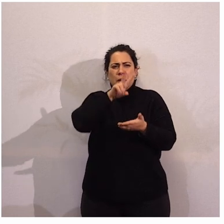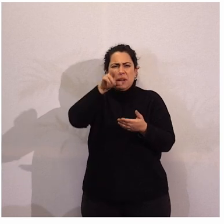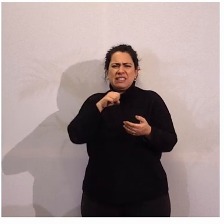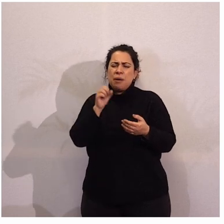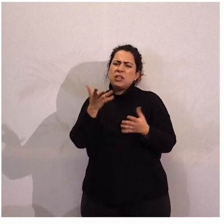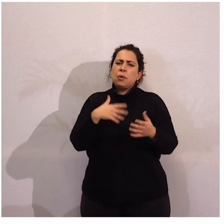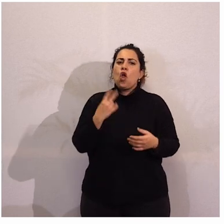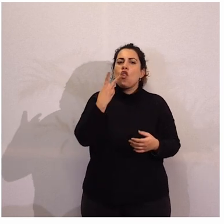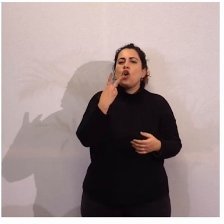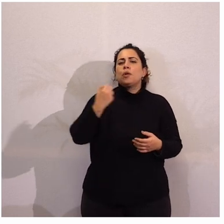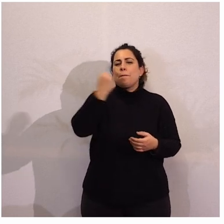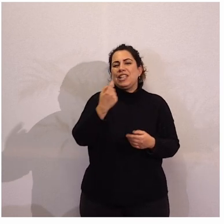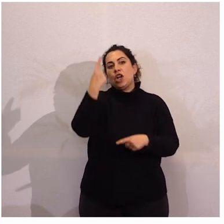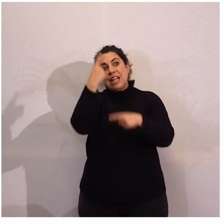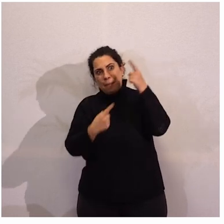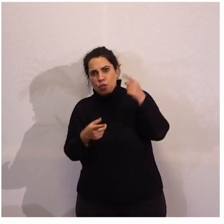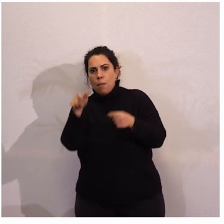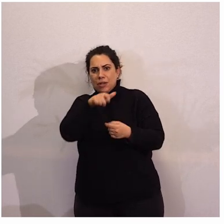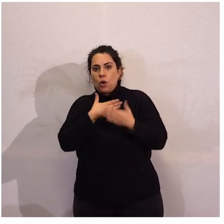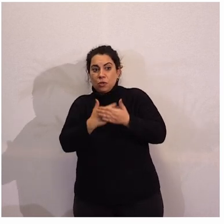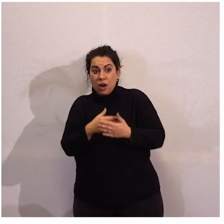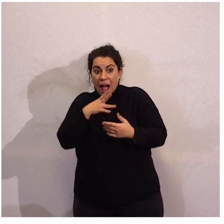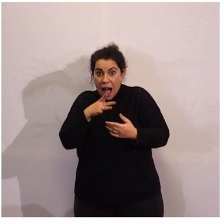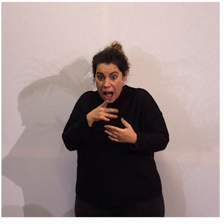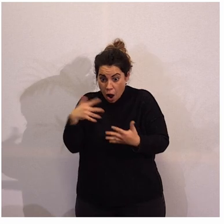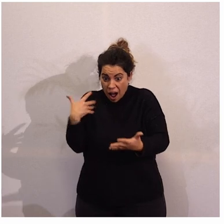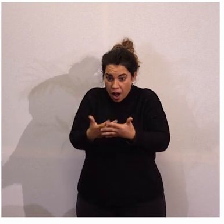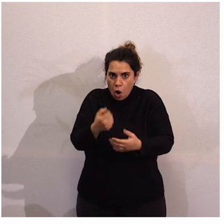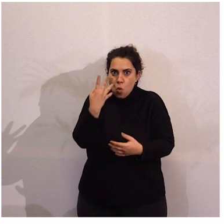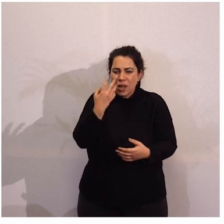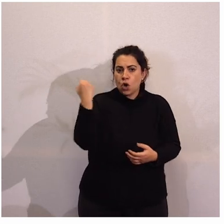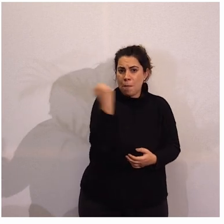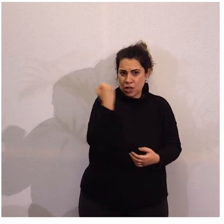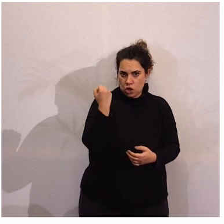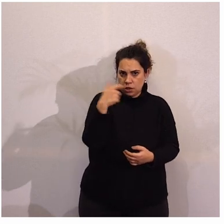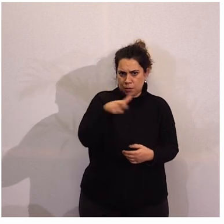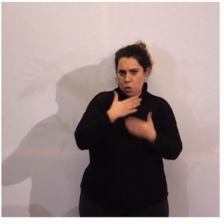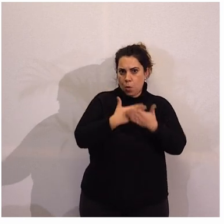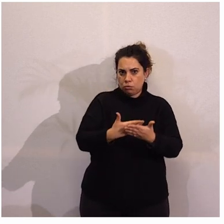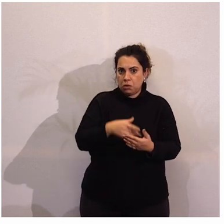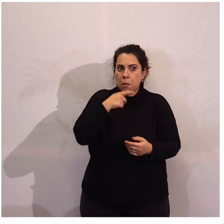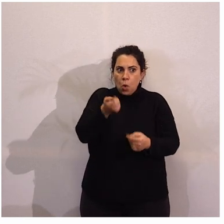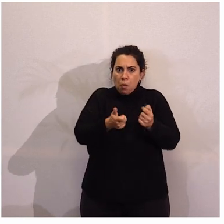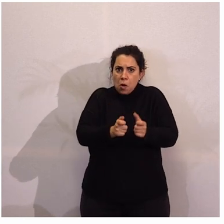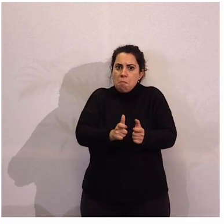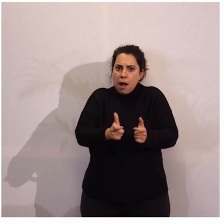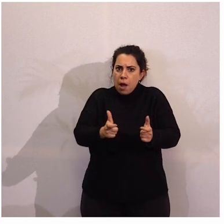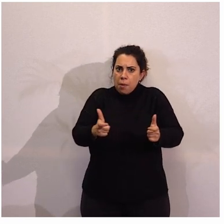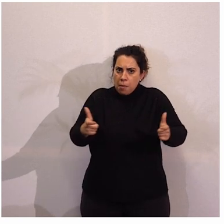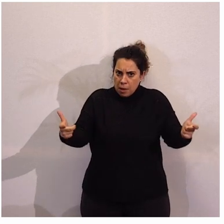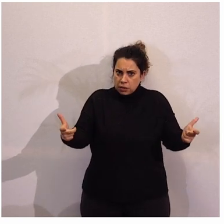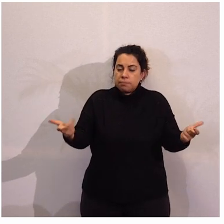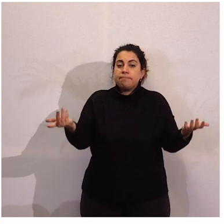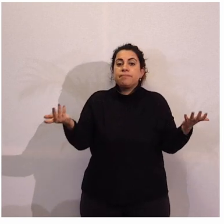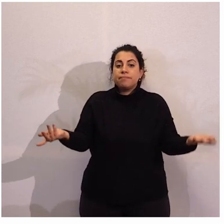2,5 millones de personas y ahora hablamos de 4 millones. O sea que vamos poquito a poco siendo más.